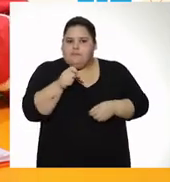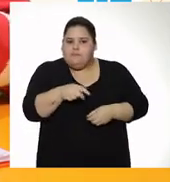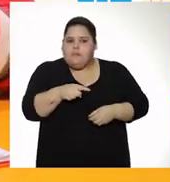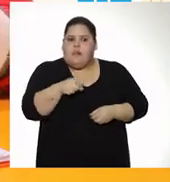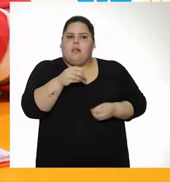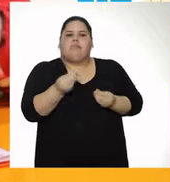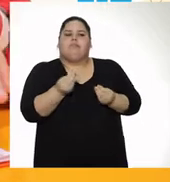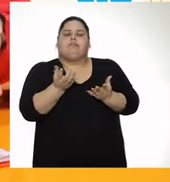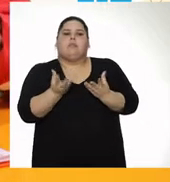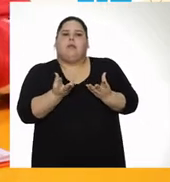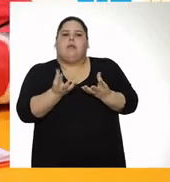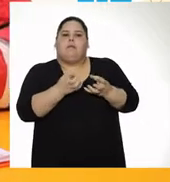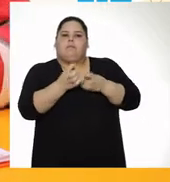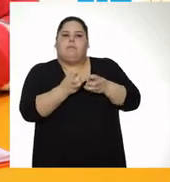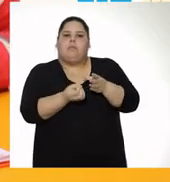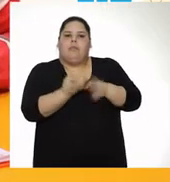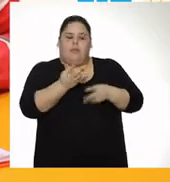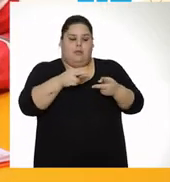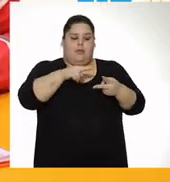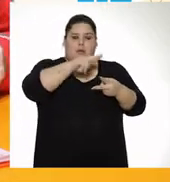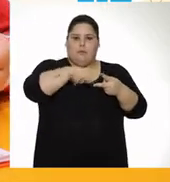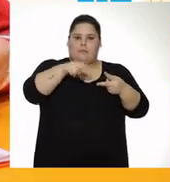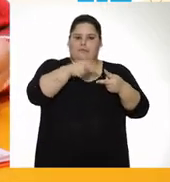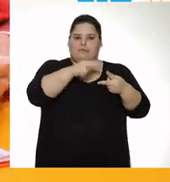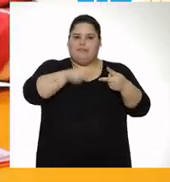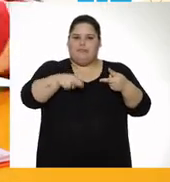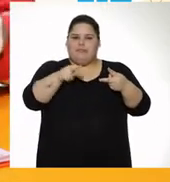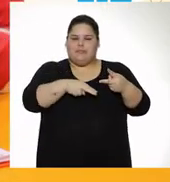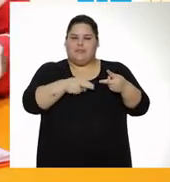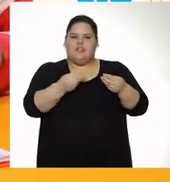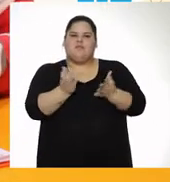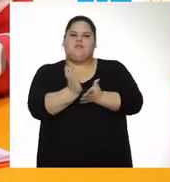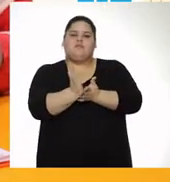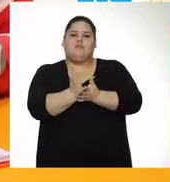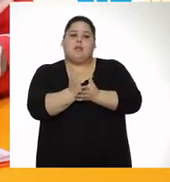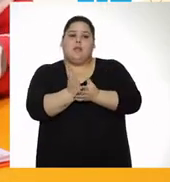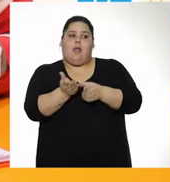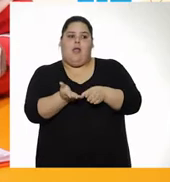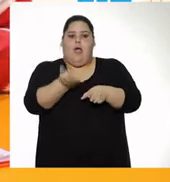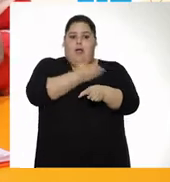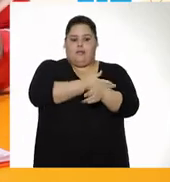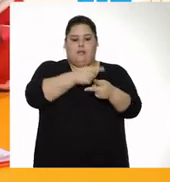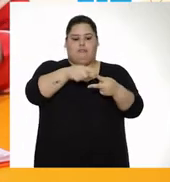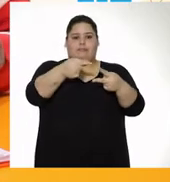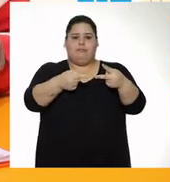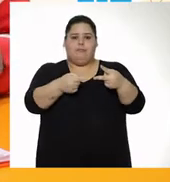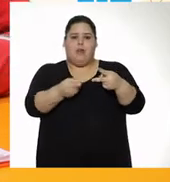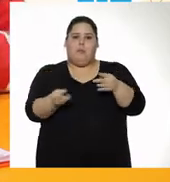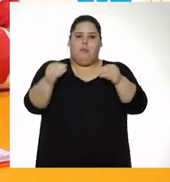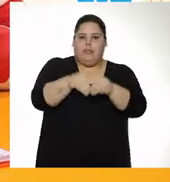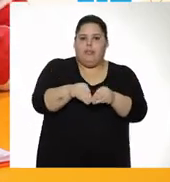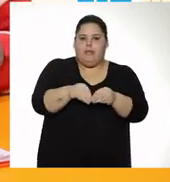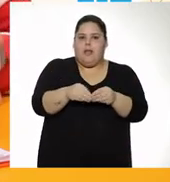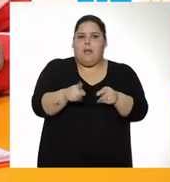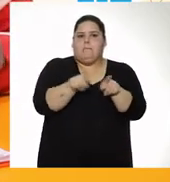química produce una neutralización. ¿Qué es eso? Que las materias que participaron no son las mismas